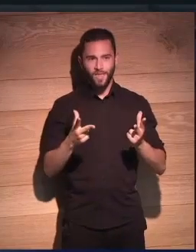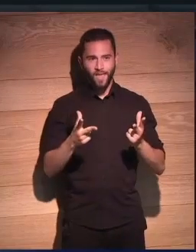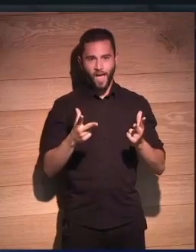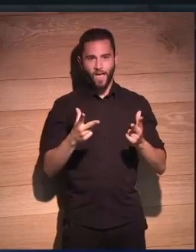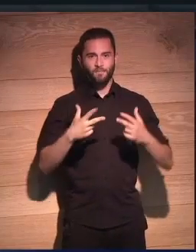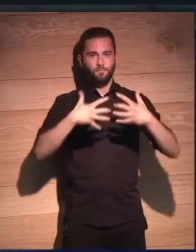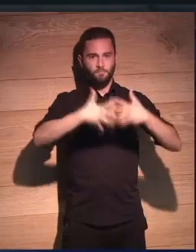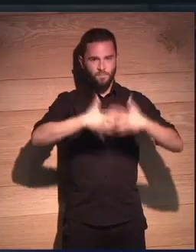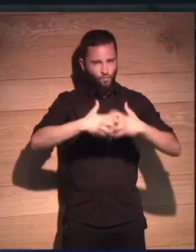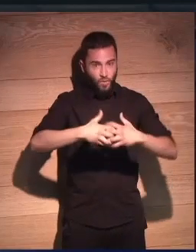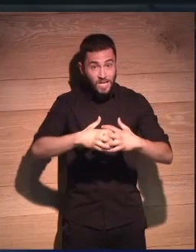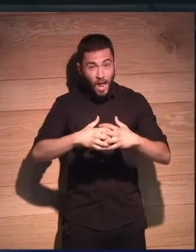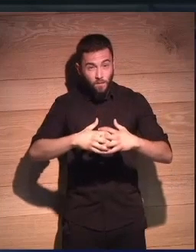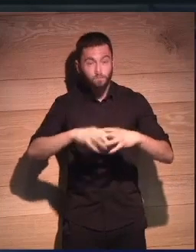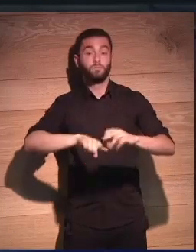postindustrial,